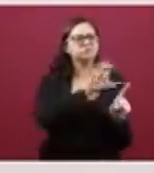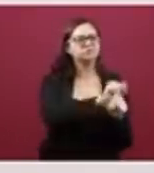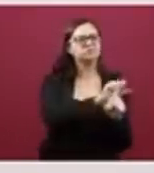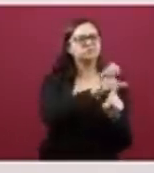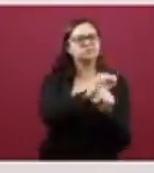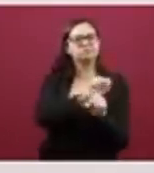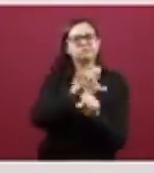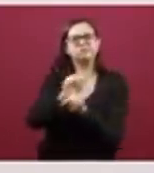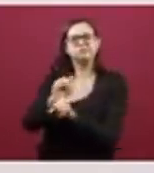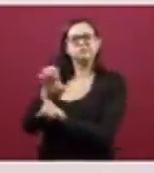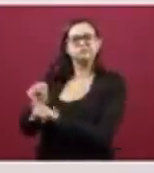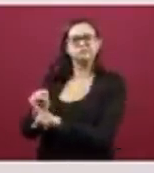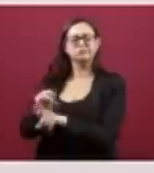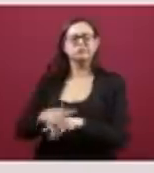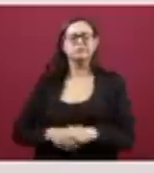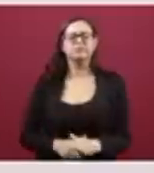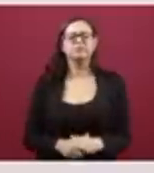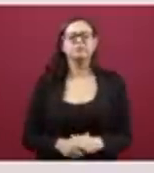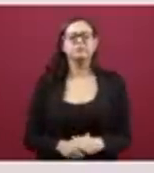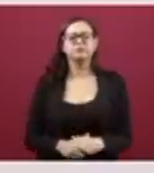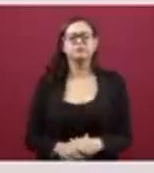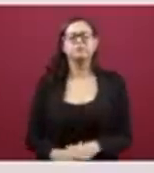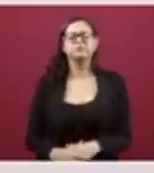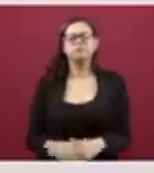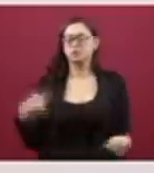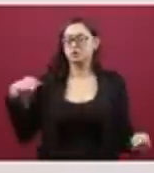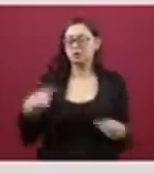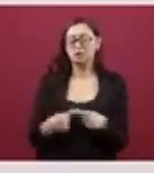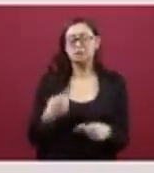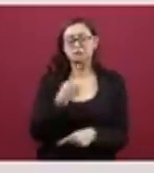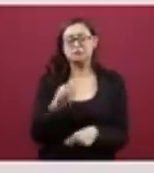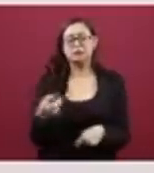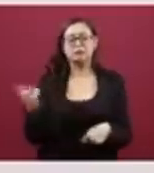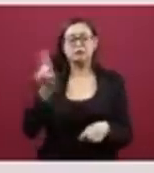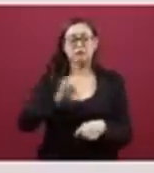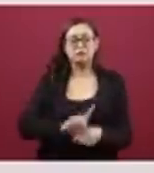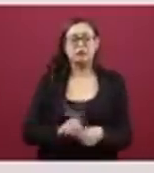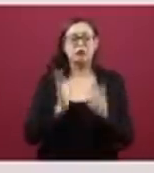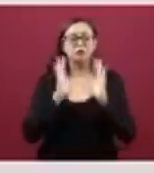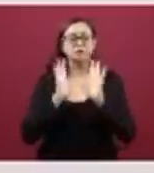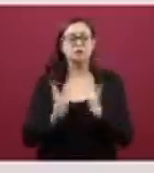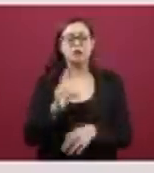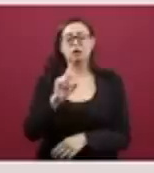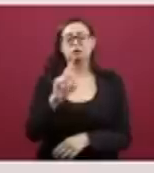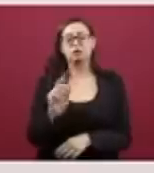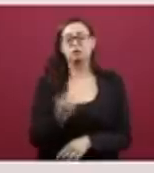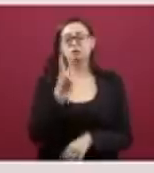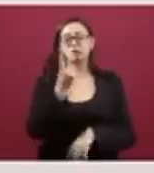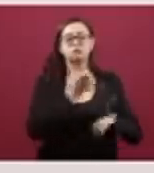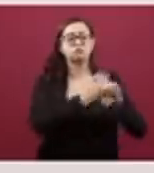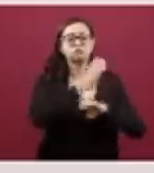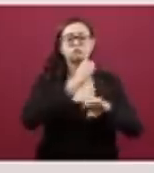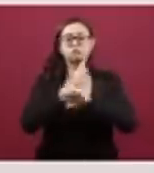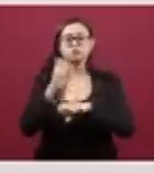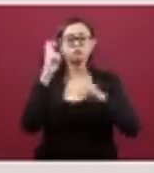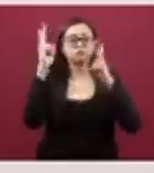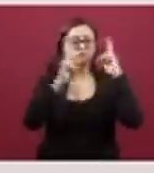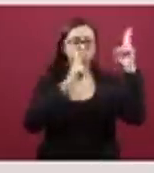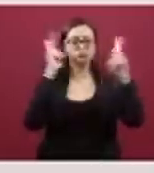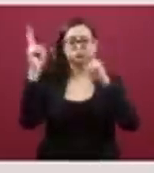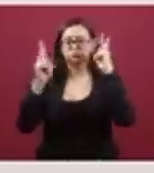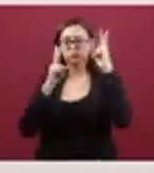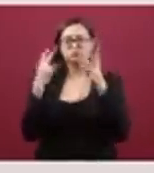En este tiempo he visitado las 32 entidades federativas y